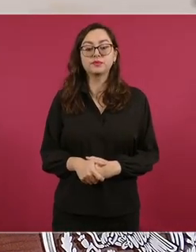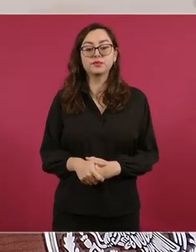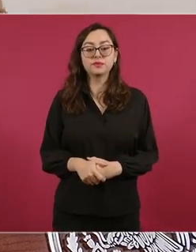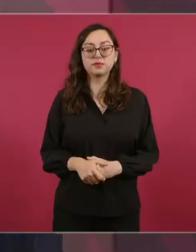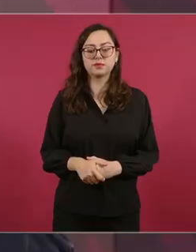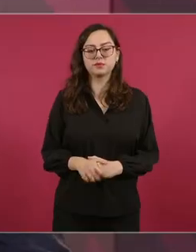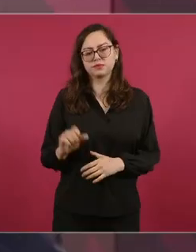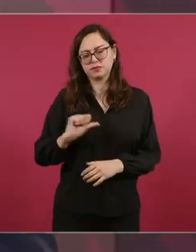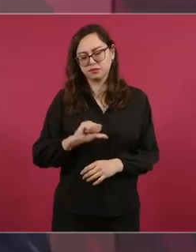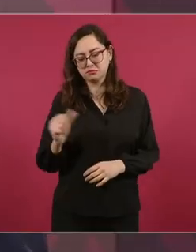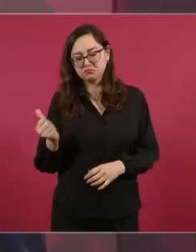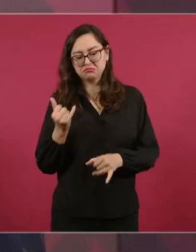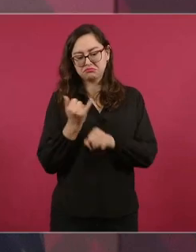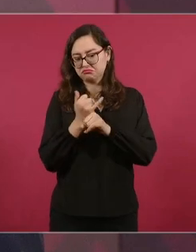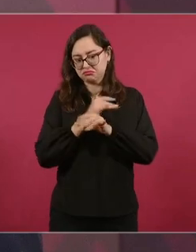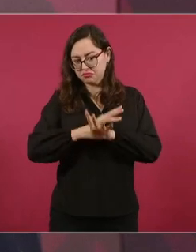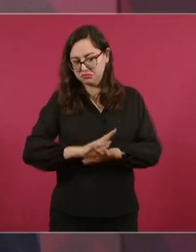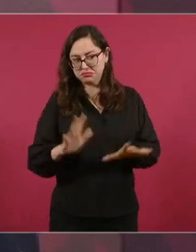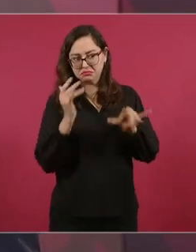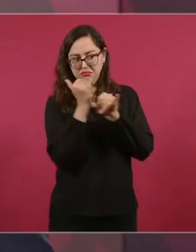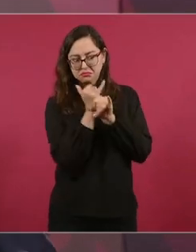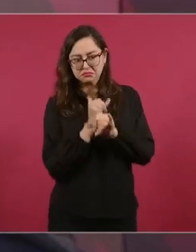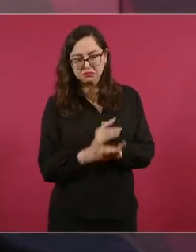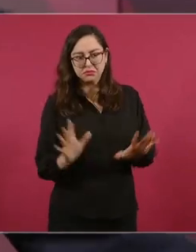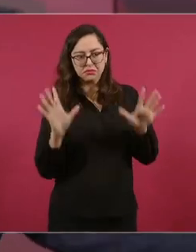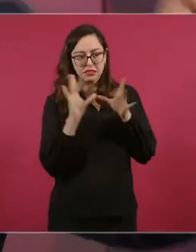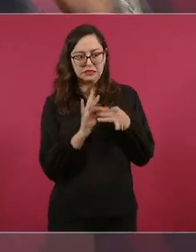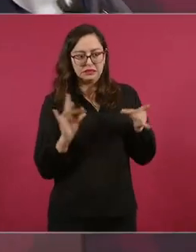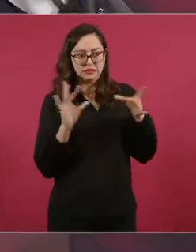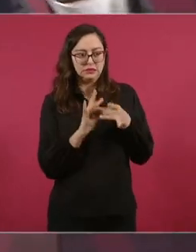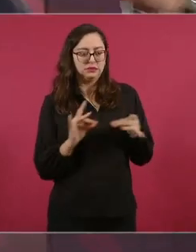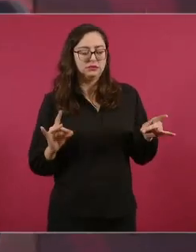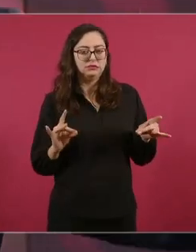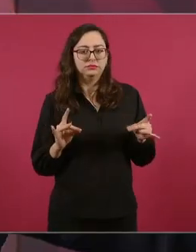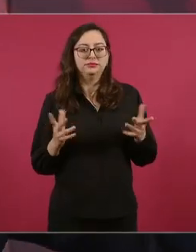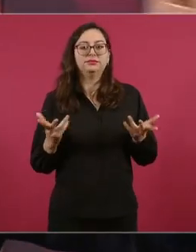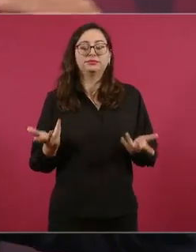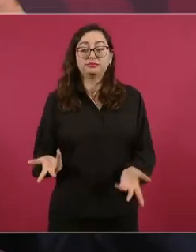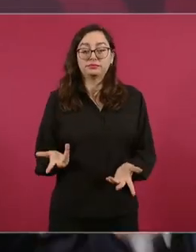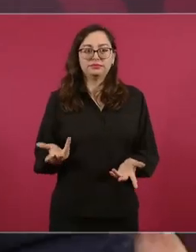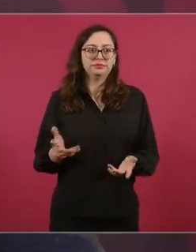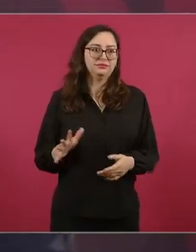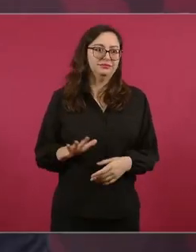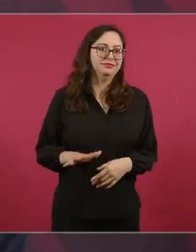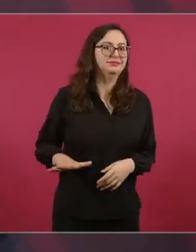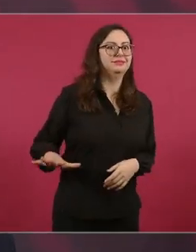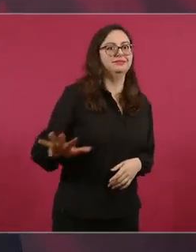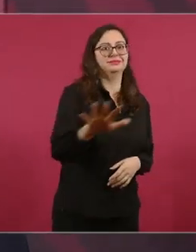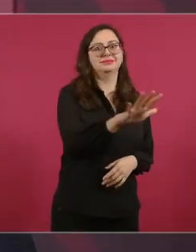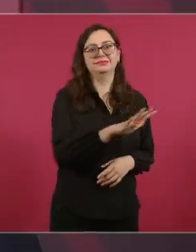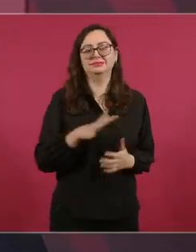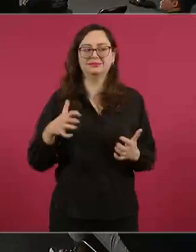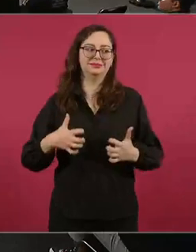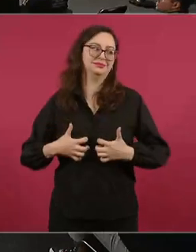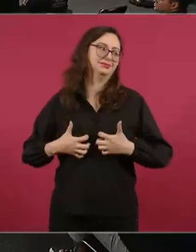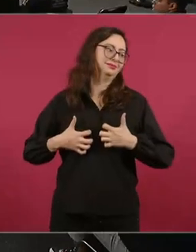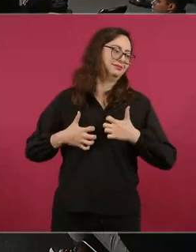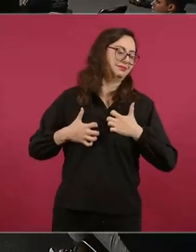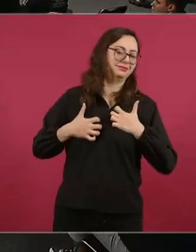Y otras cosas. Se arma un escándalo en ese entonces. ¿En qué año fue